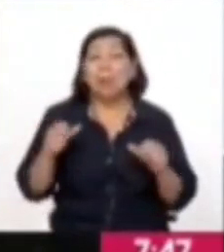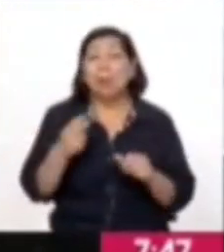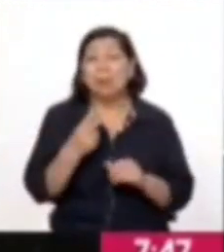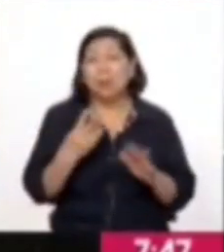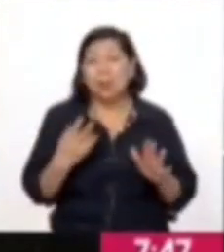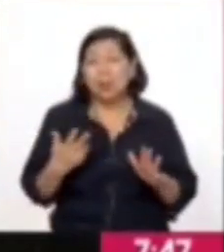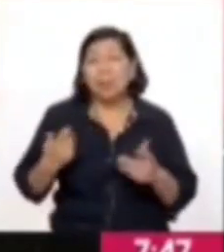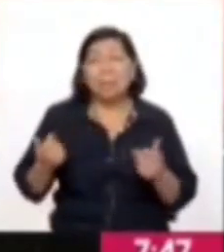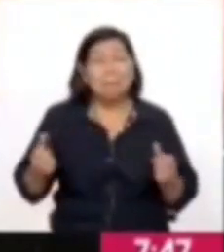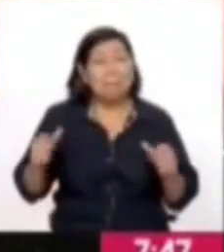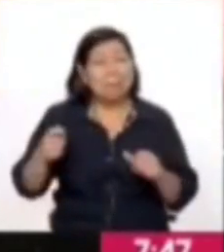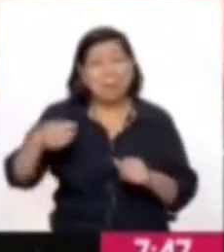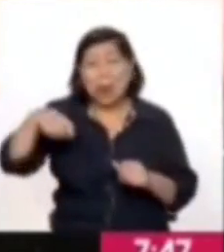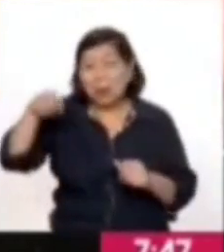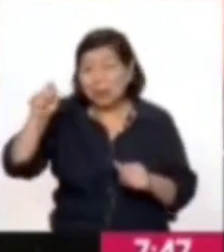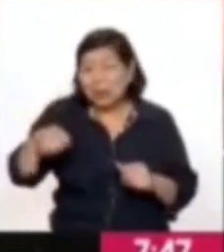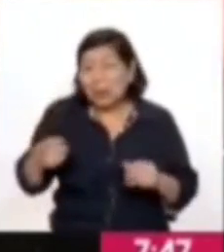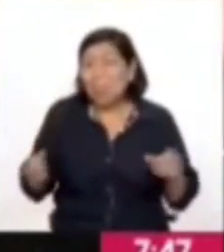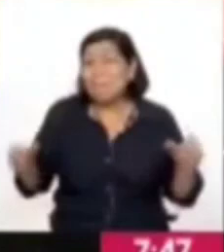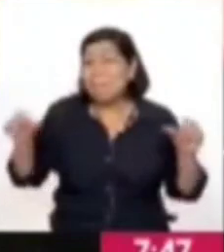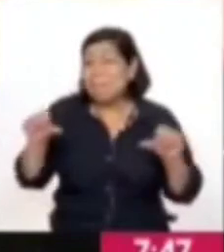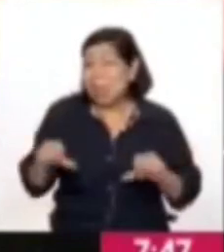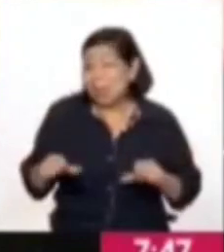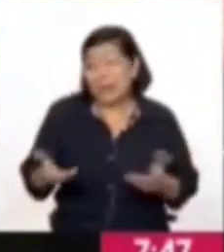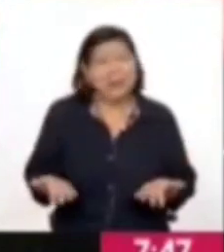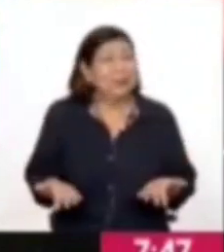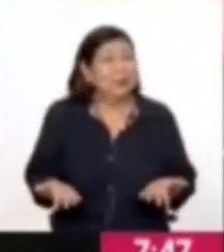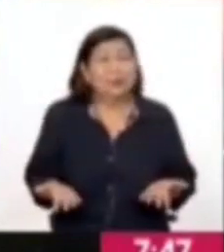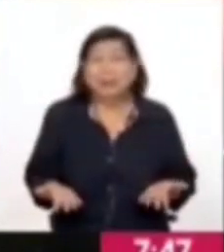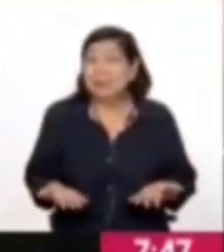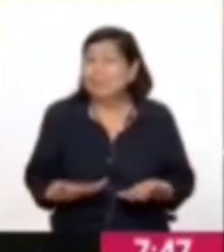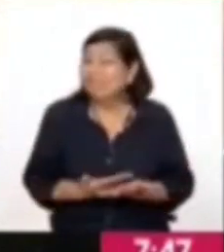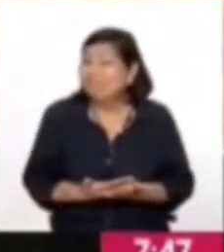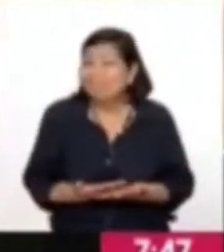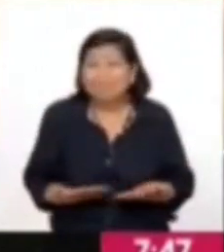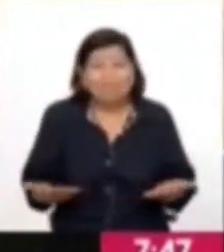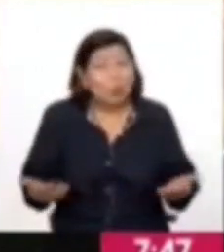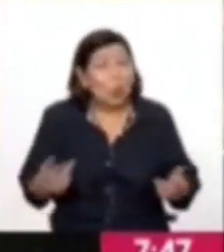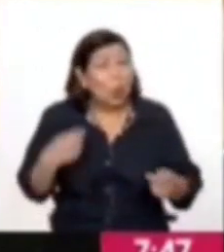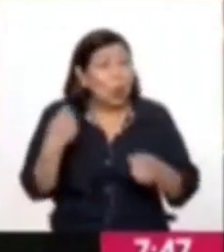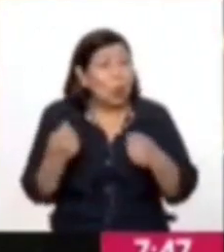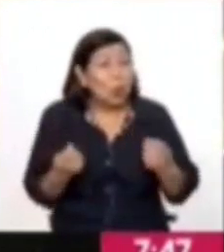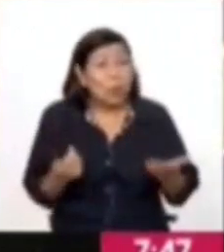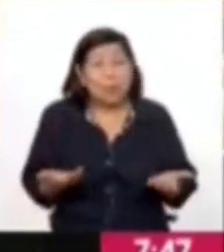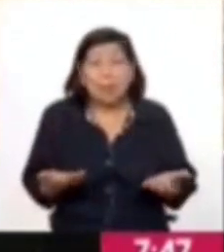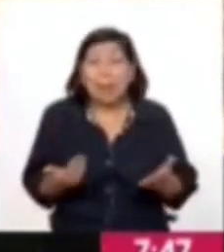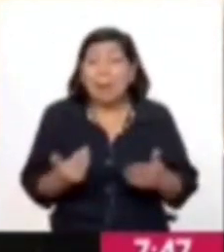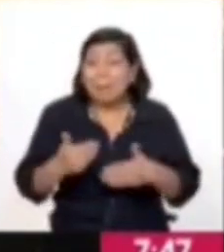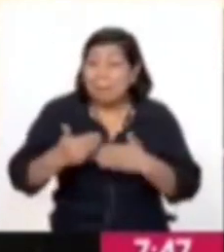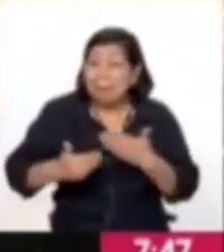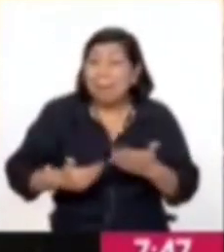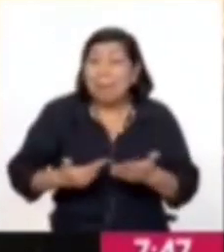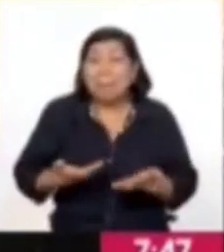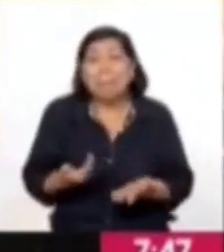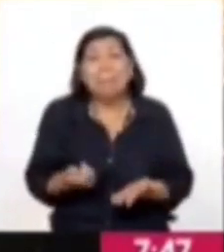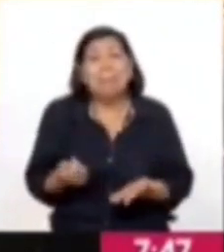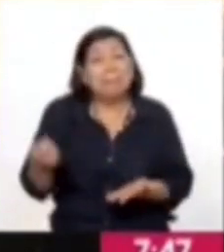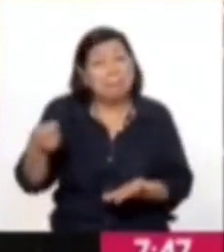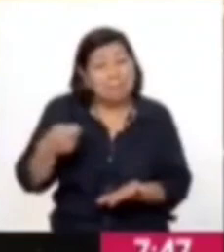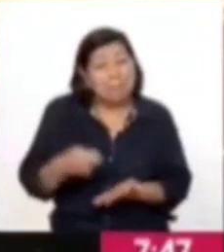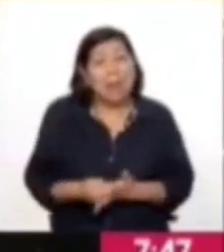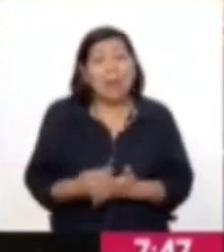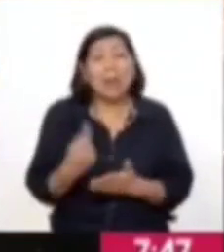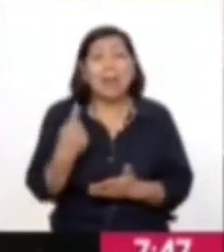al 28%, entonces no vamos a tener este turismo receptivo que genera una buena cantidad de